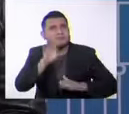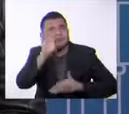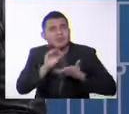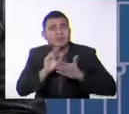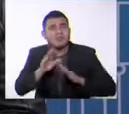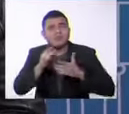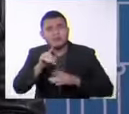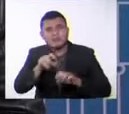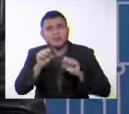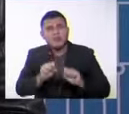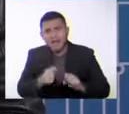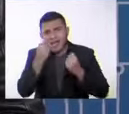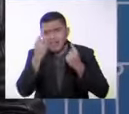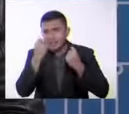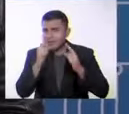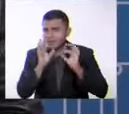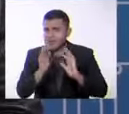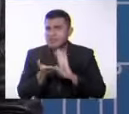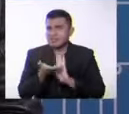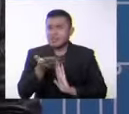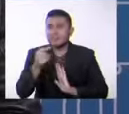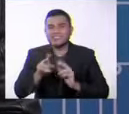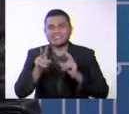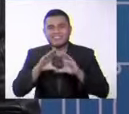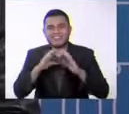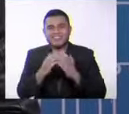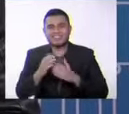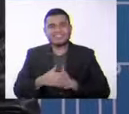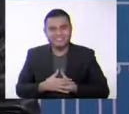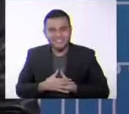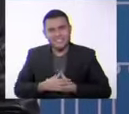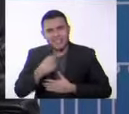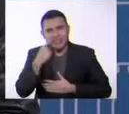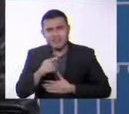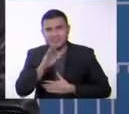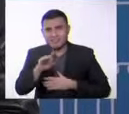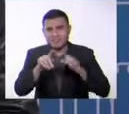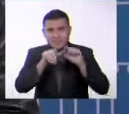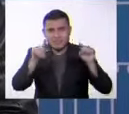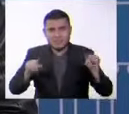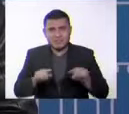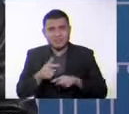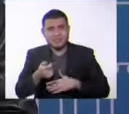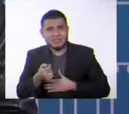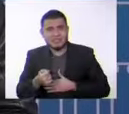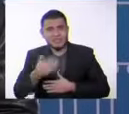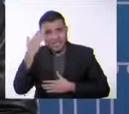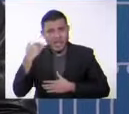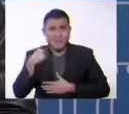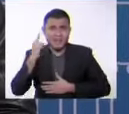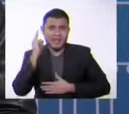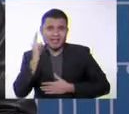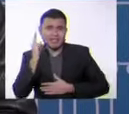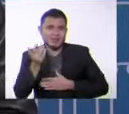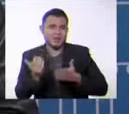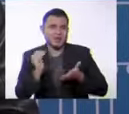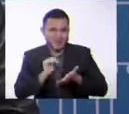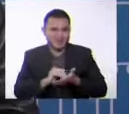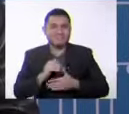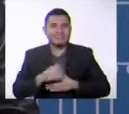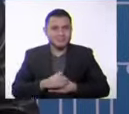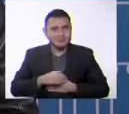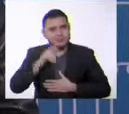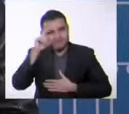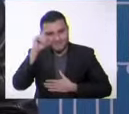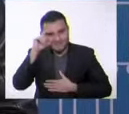puedan entender mejor el desarrollo de esta clase. Ya vieron a través de sus pantallas la maestra que nos está acompañando nuevamente en los estudios de